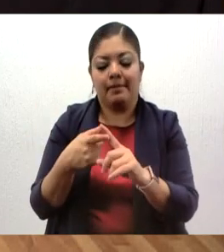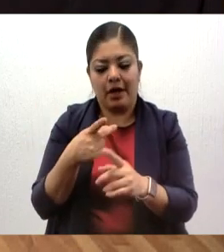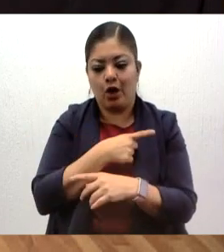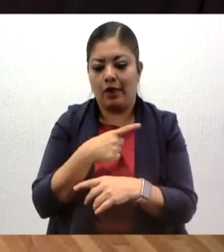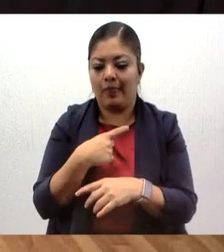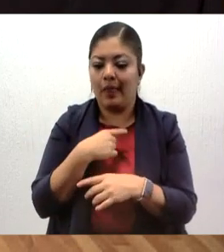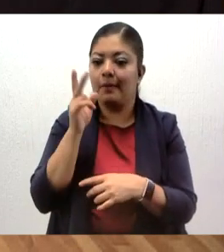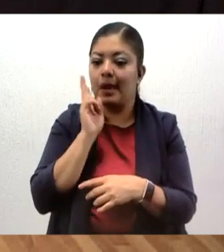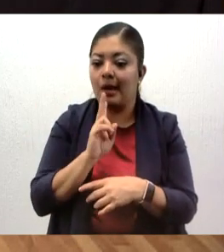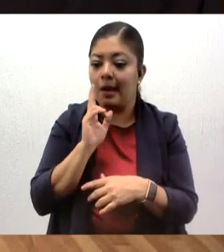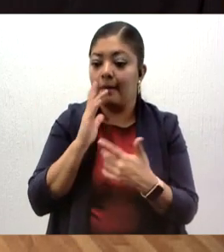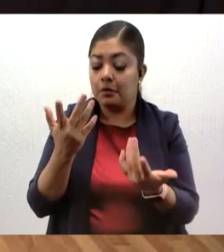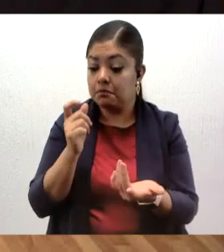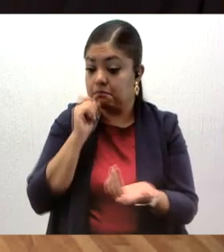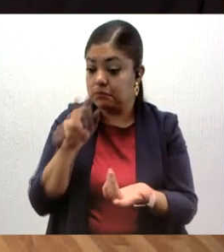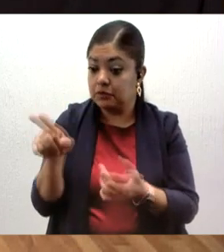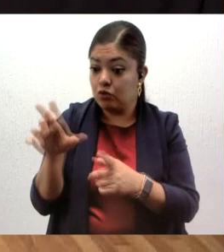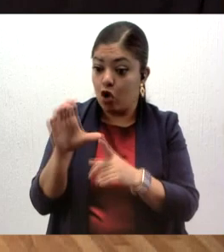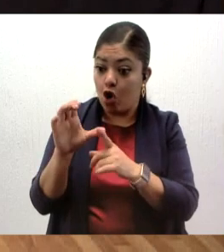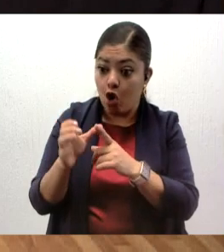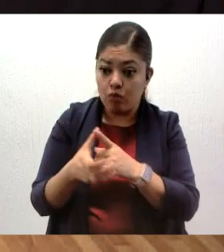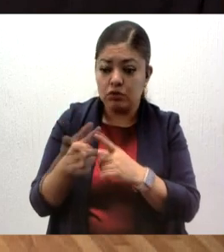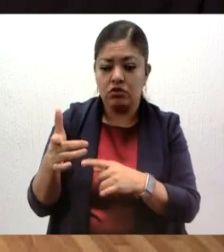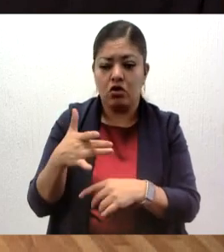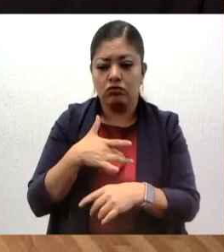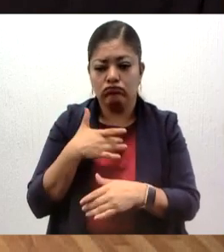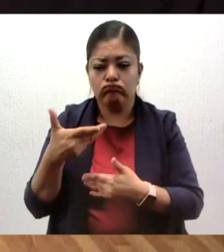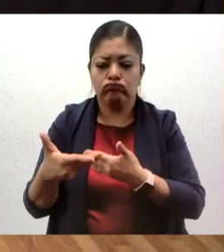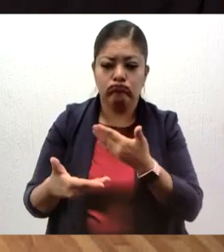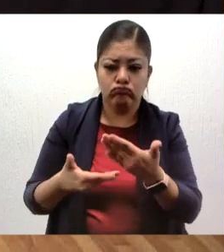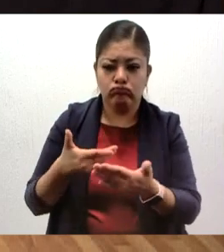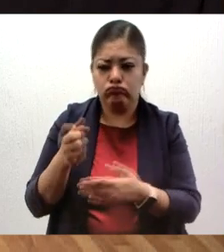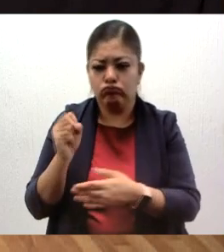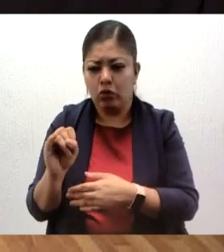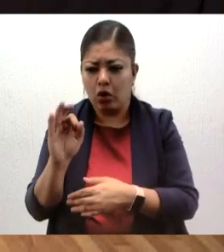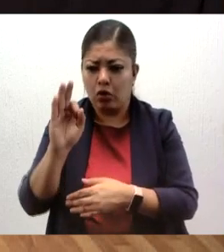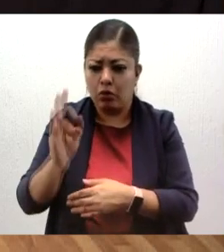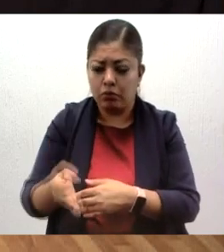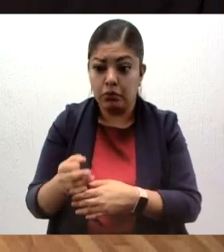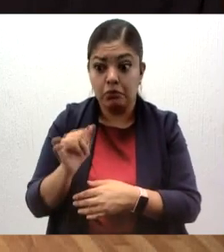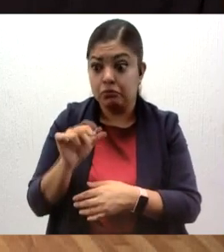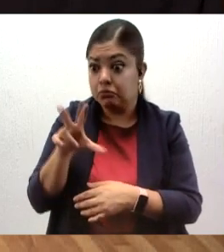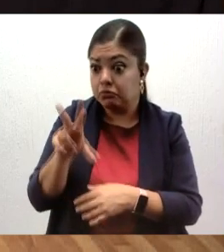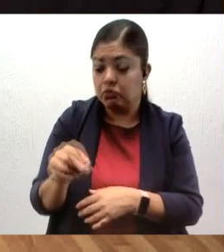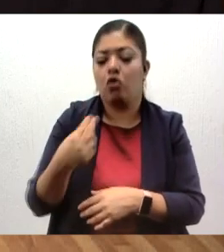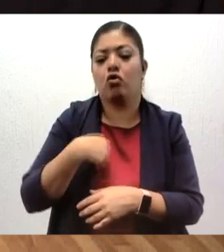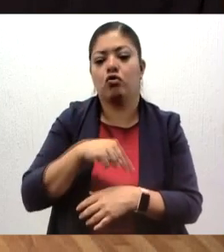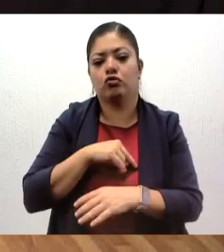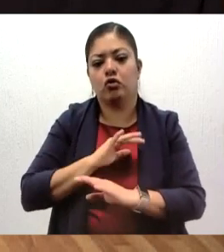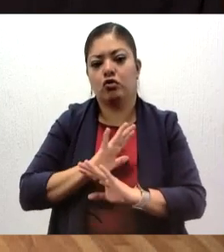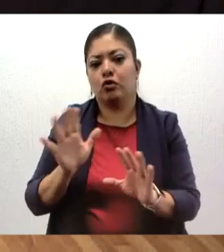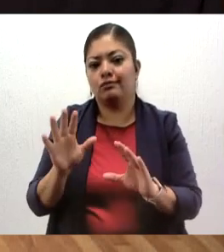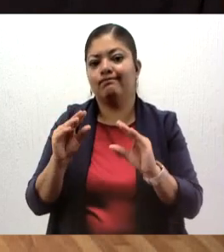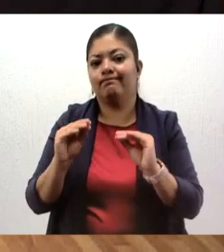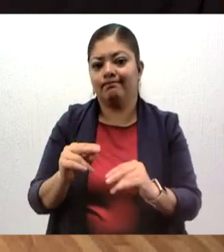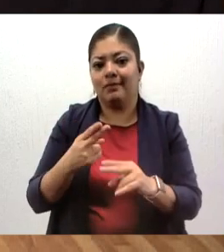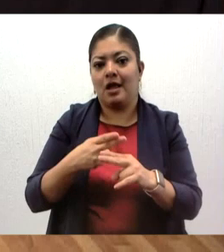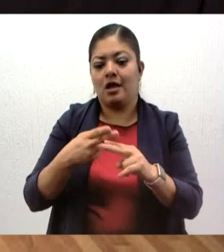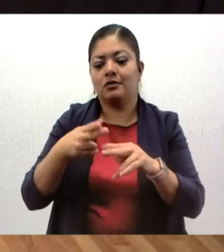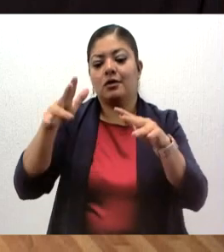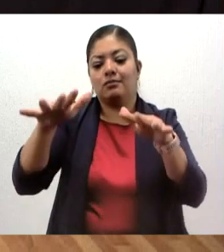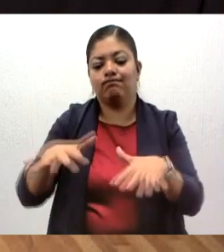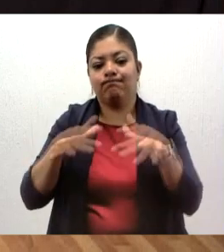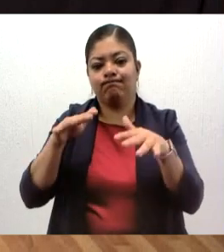la propia comisión haya la sensibilidad la disposición la voluntad si no haríamos nuestras reservas y ya ahí en el pleno estaríamos este